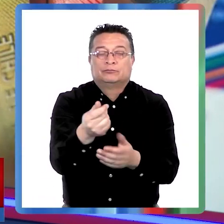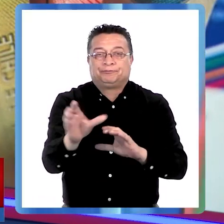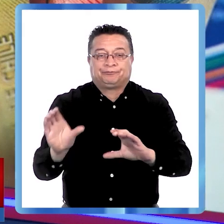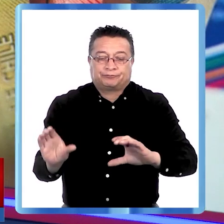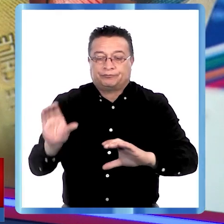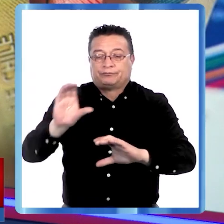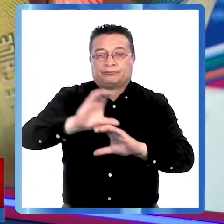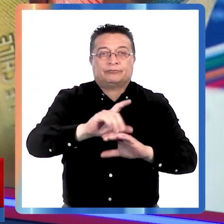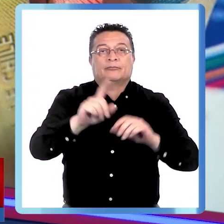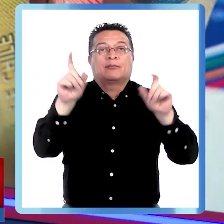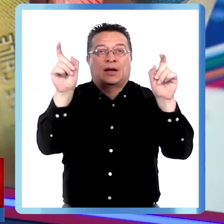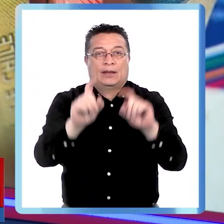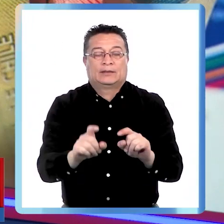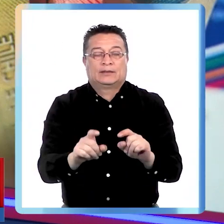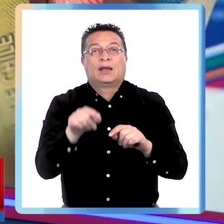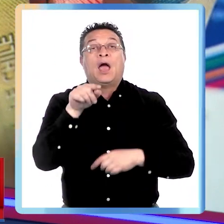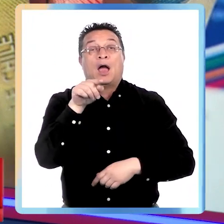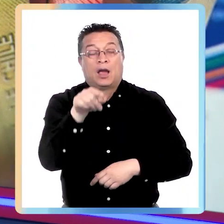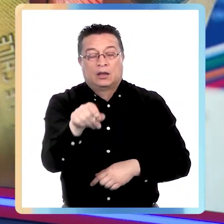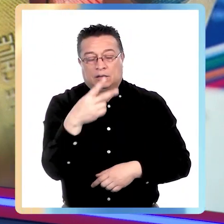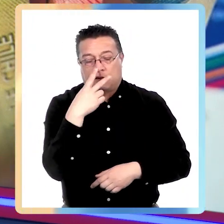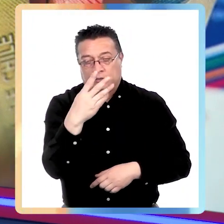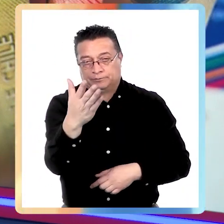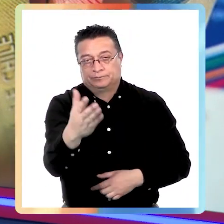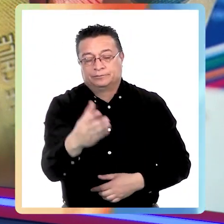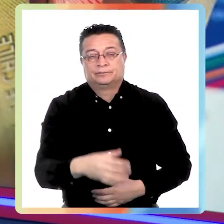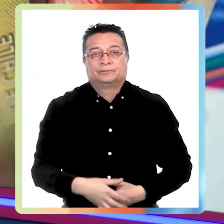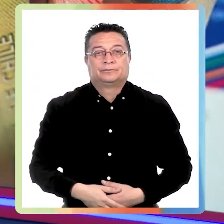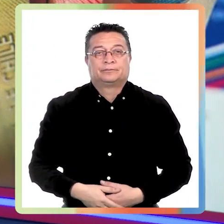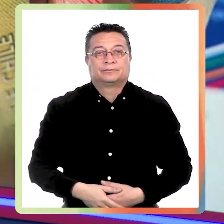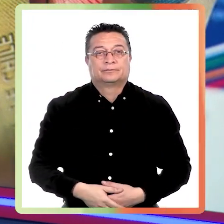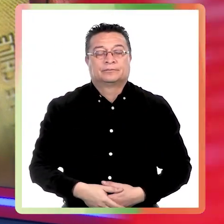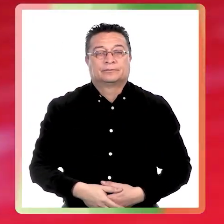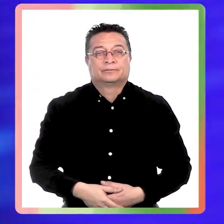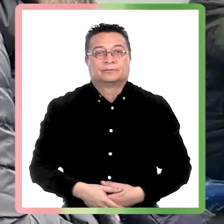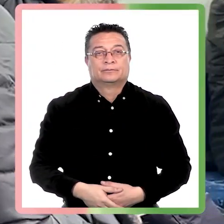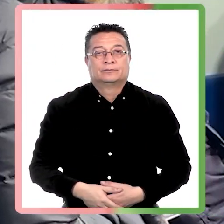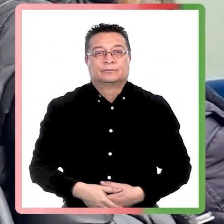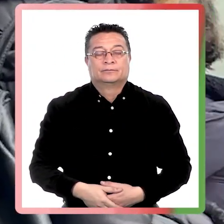al subsidio eléctrico. El reporte es de Universidad Autónoma Televisión.